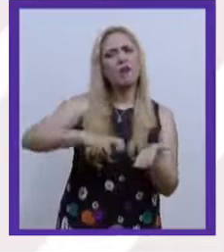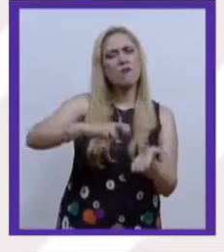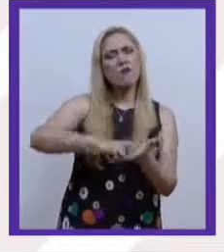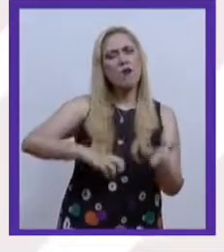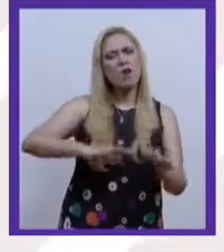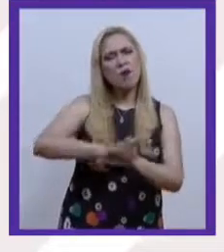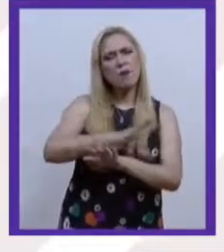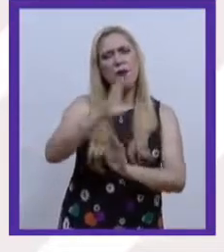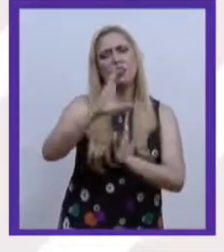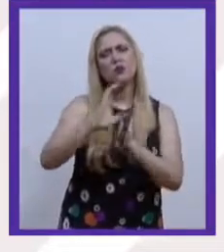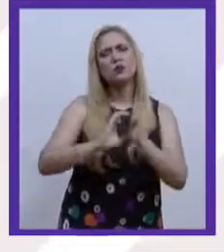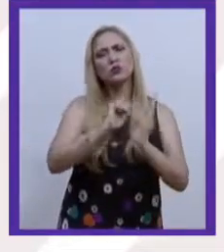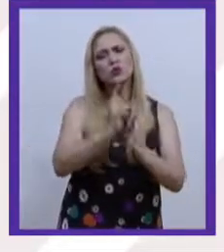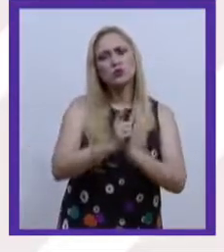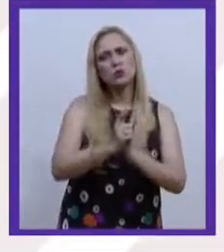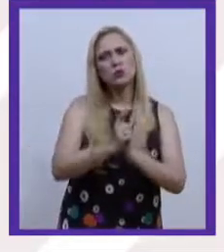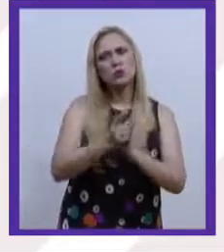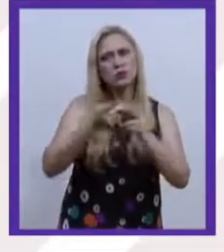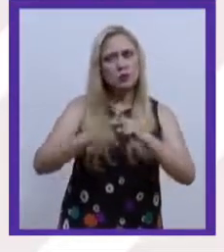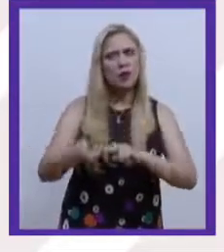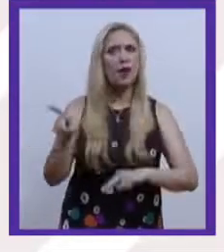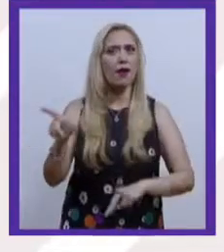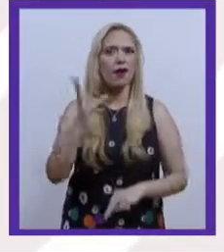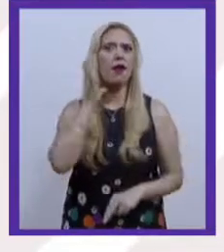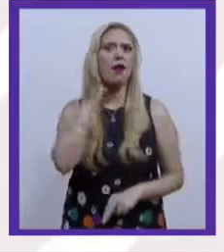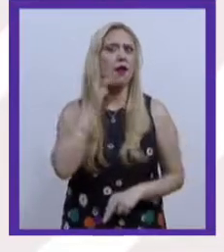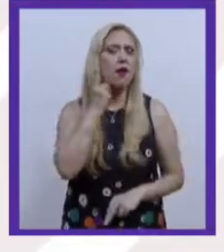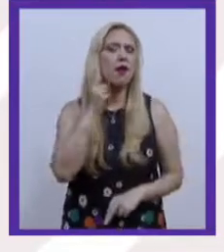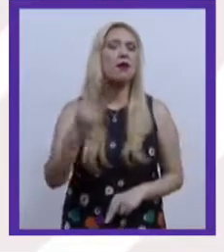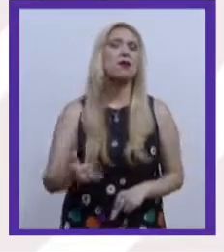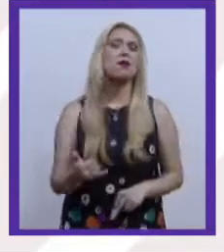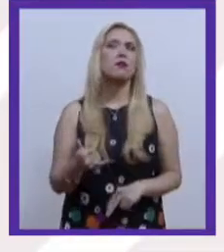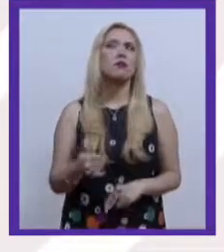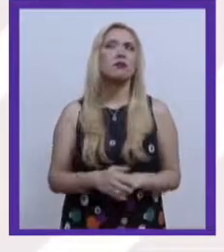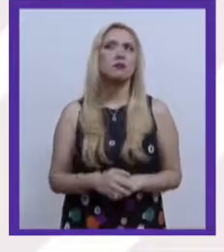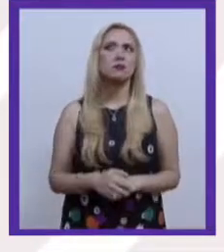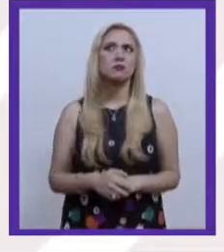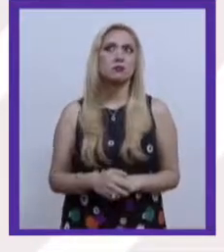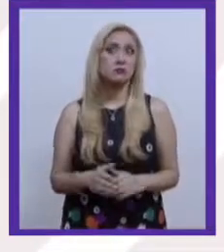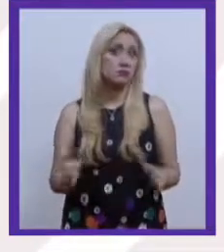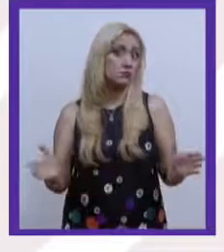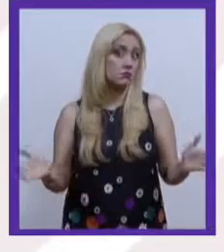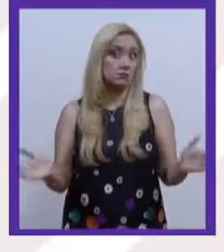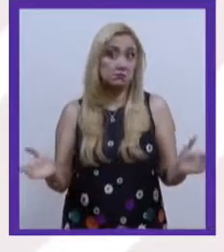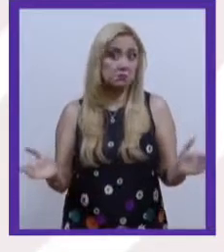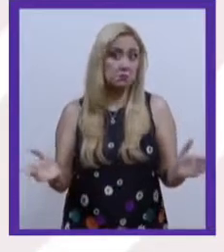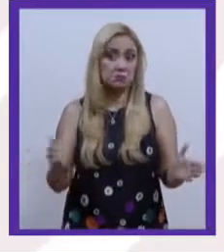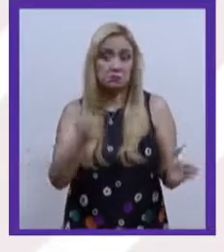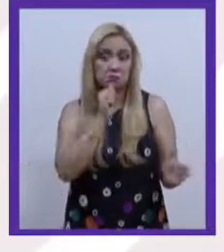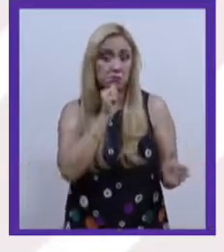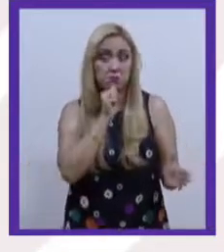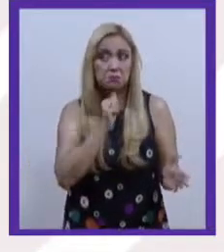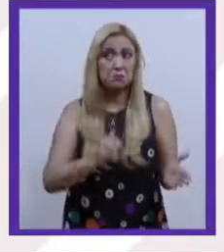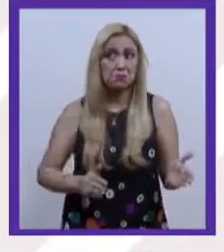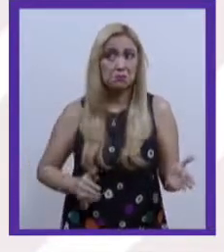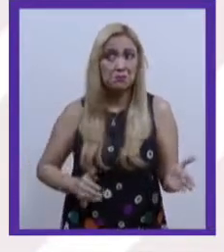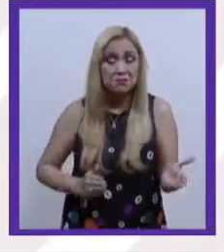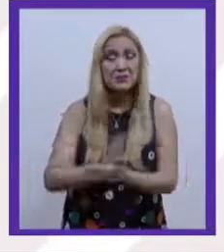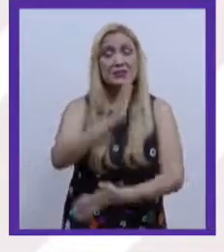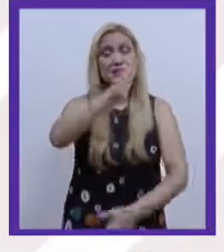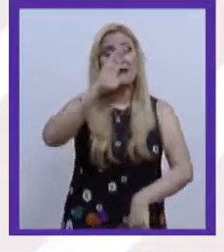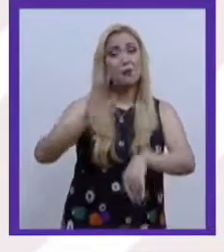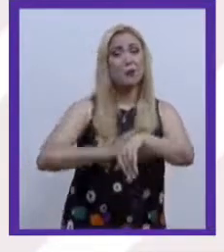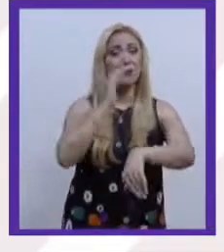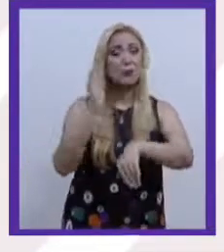la reforma constitucional que inició en la Cámara de Diputados y que pues no ha logrado pasar. ¿Cómo